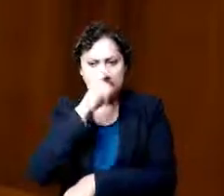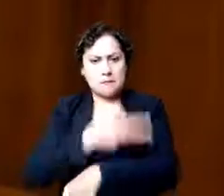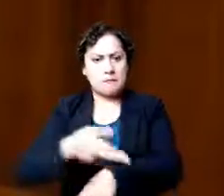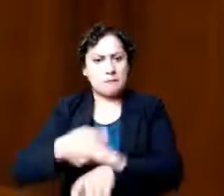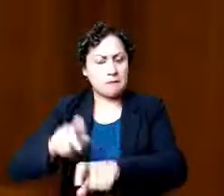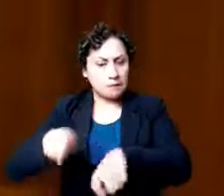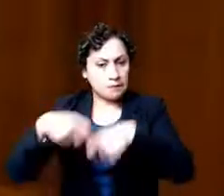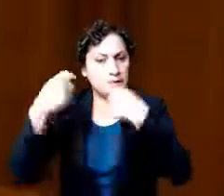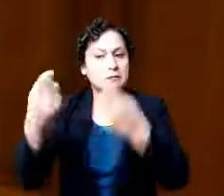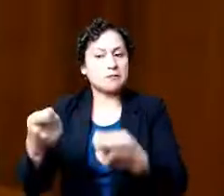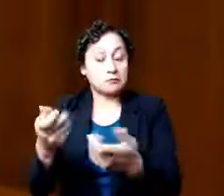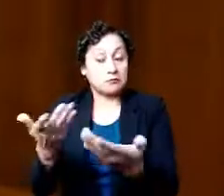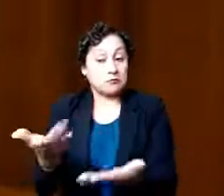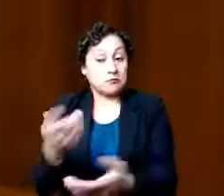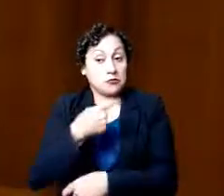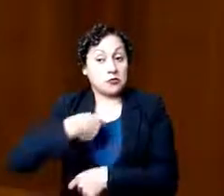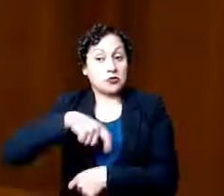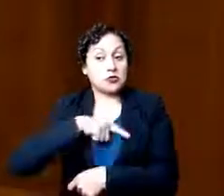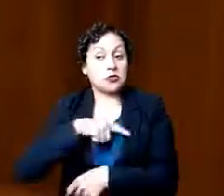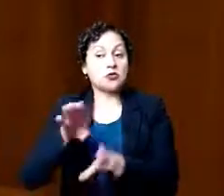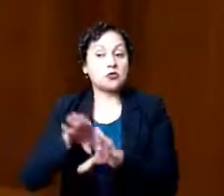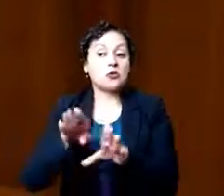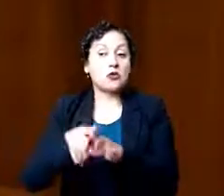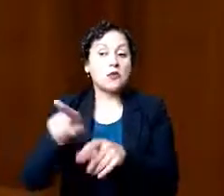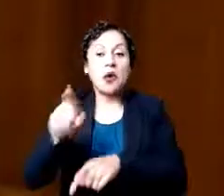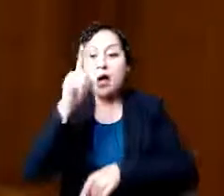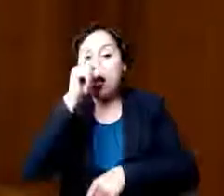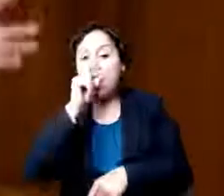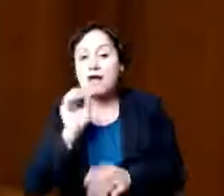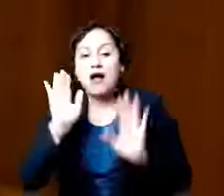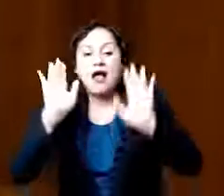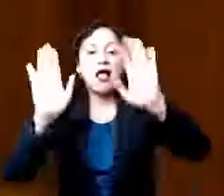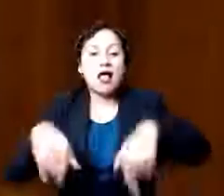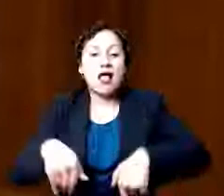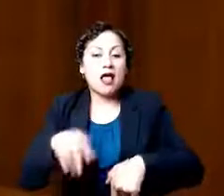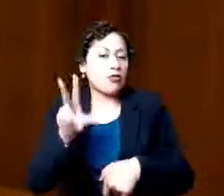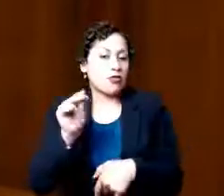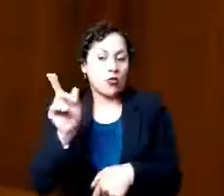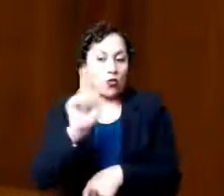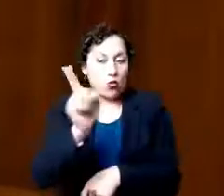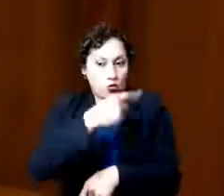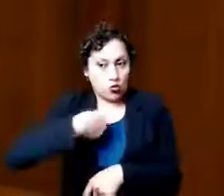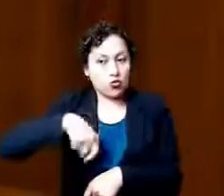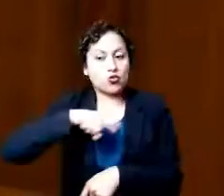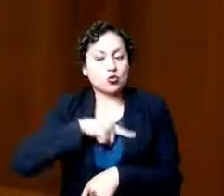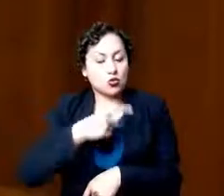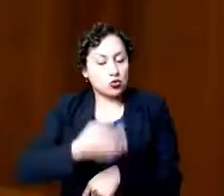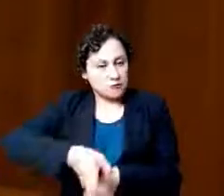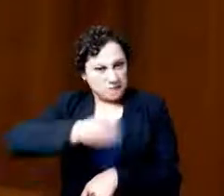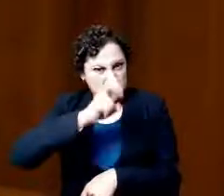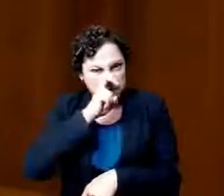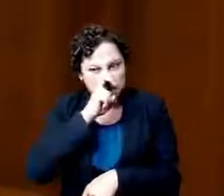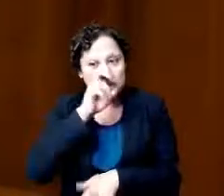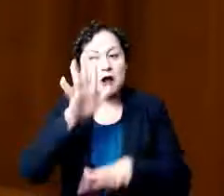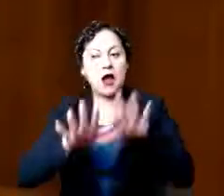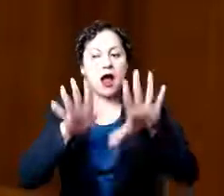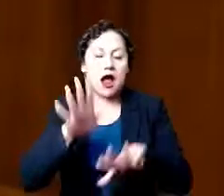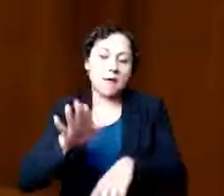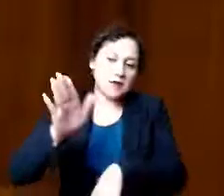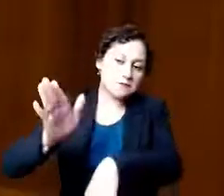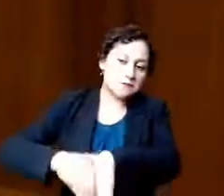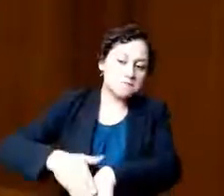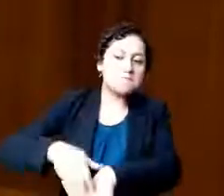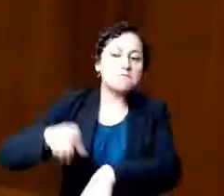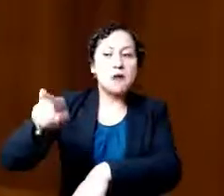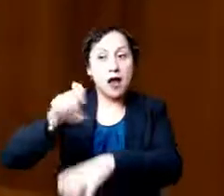autorizaciones. No perdonamos una sola falta, hemos sido sumamente estrictos, en ocasiones genera algunas quejas o exigencias por parte de